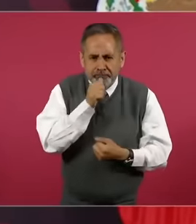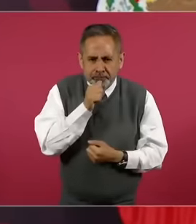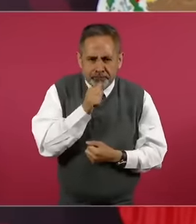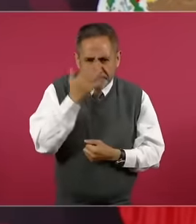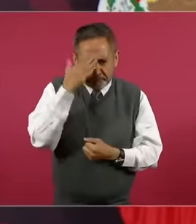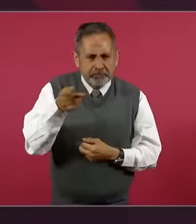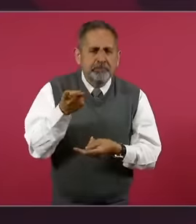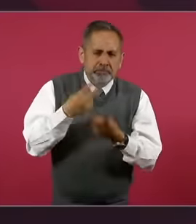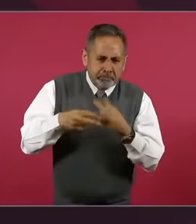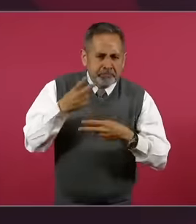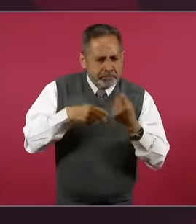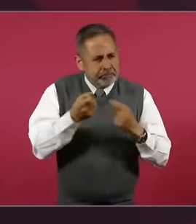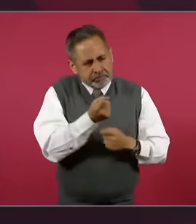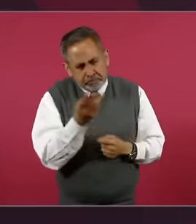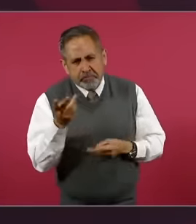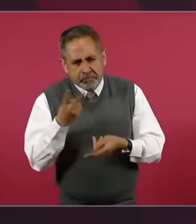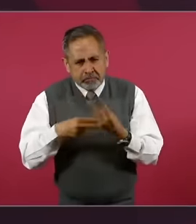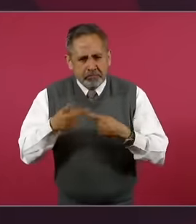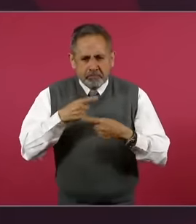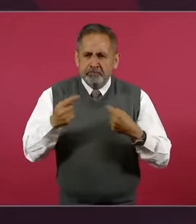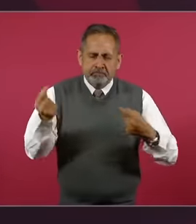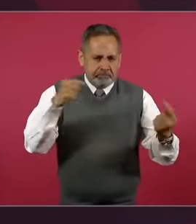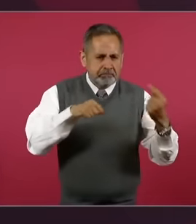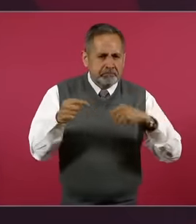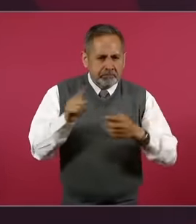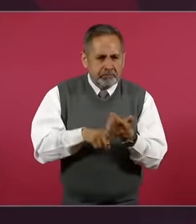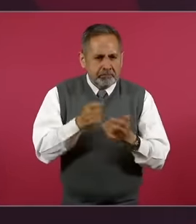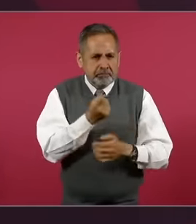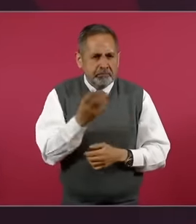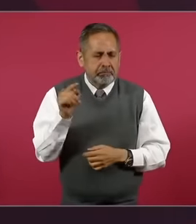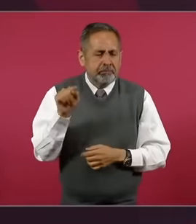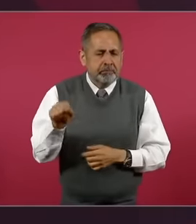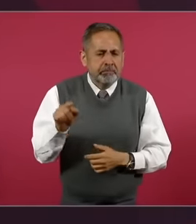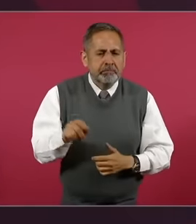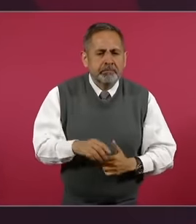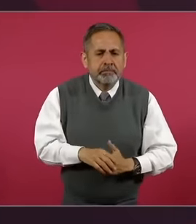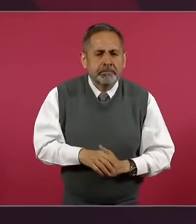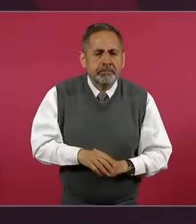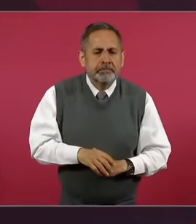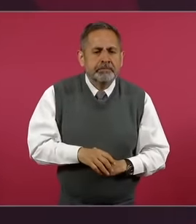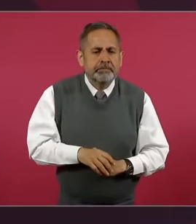Sí, vienen algunos.